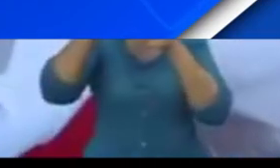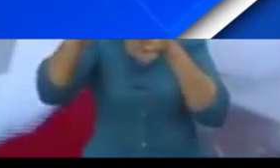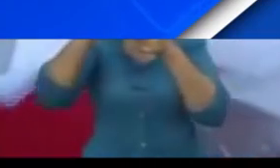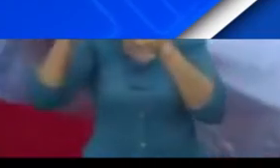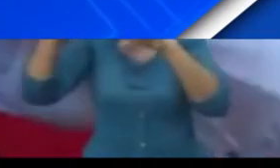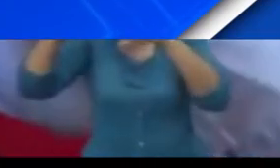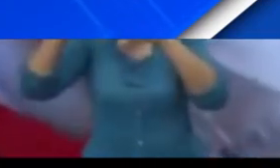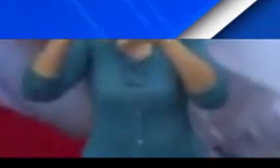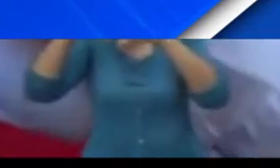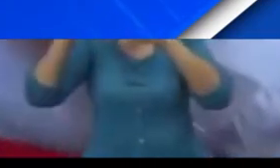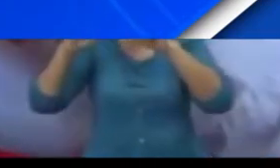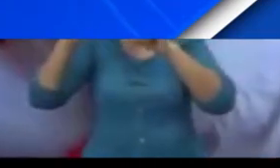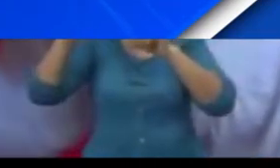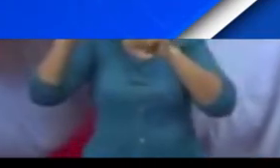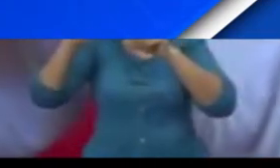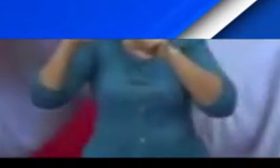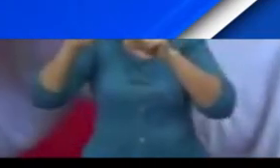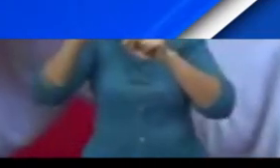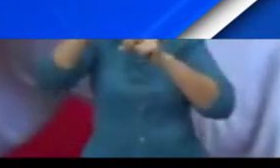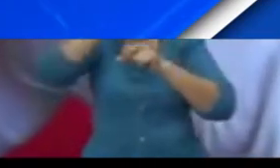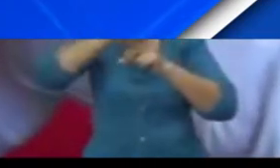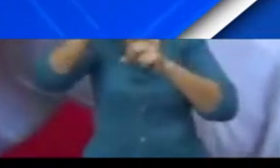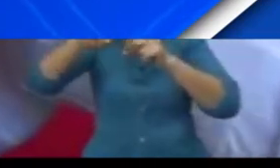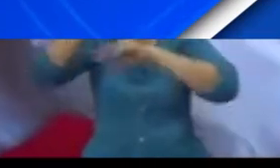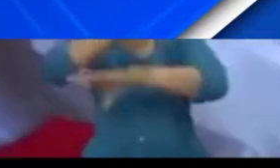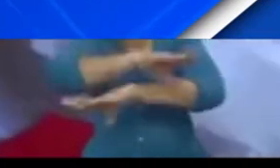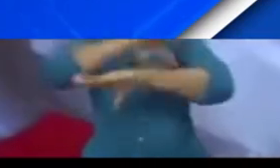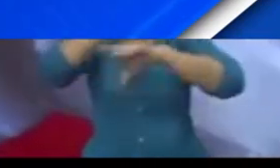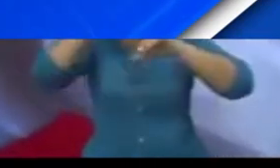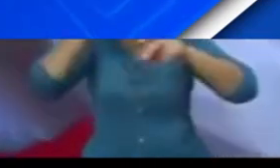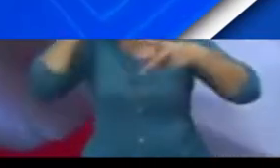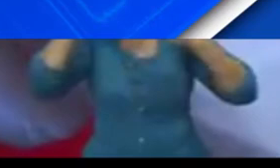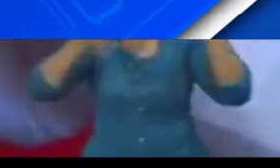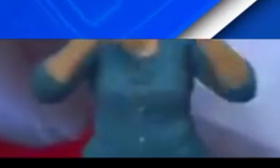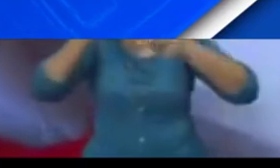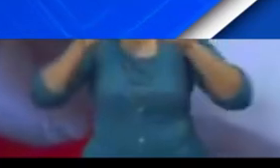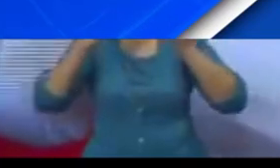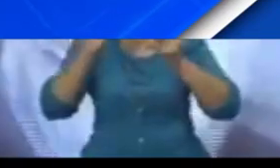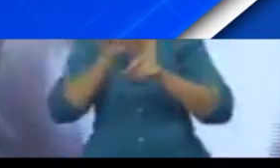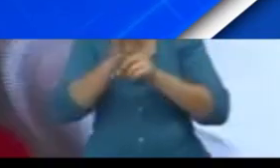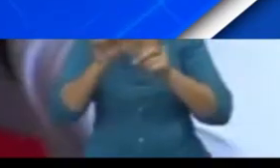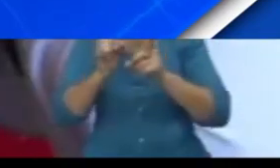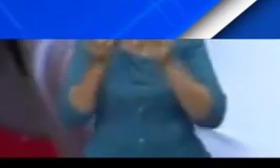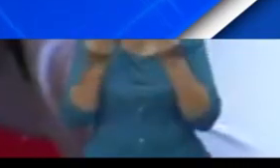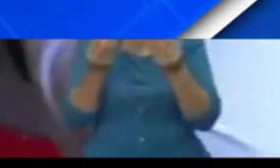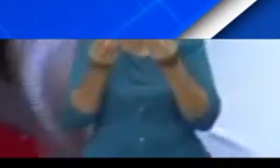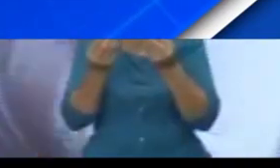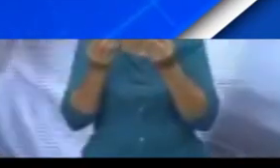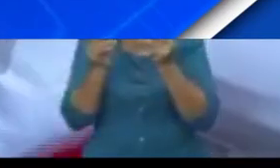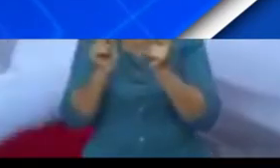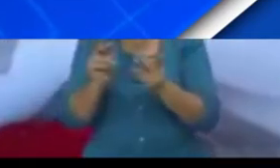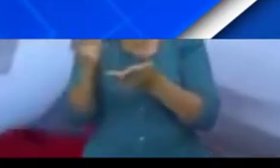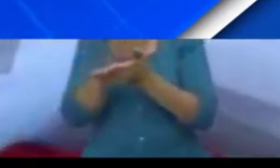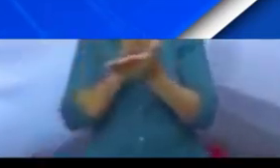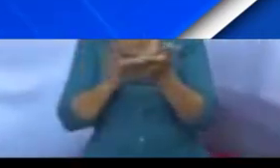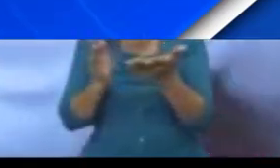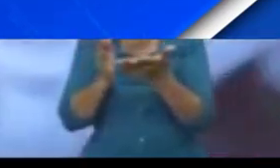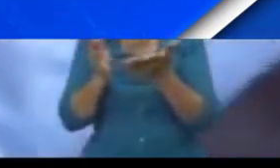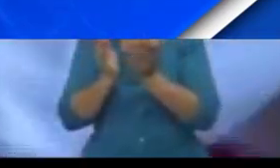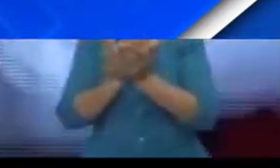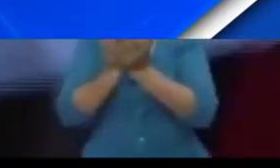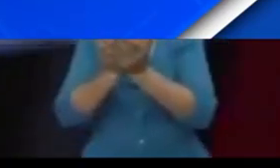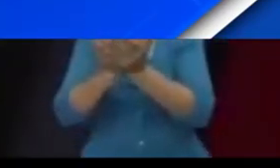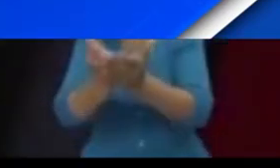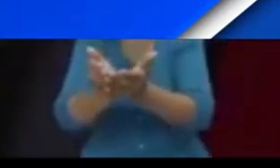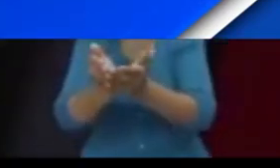la costa Caribe parte de matagalpas jinotega en que tenés que movilizarte a veces por por barco